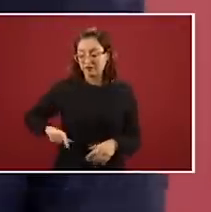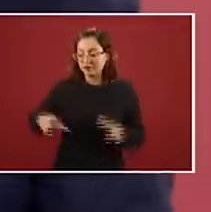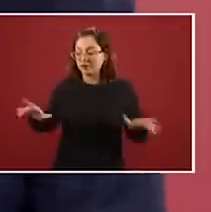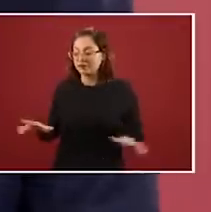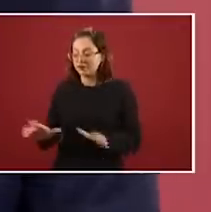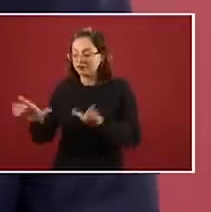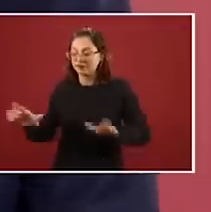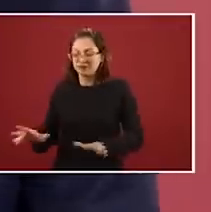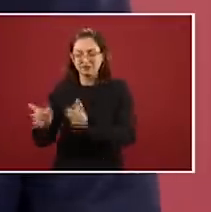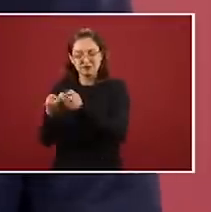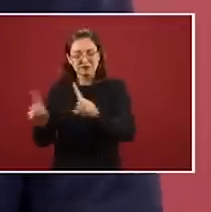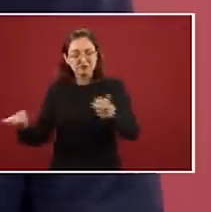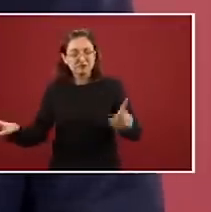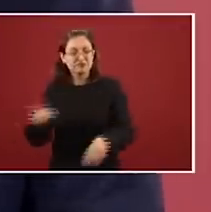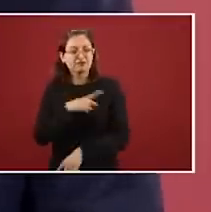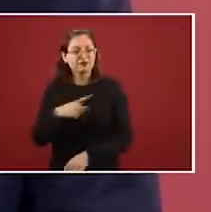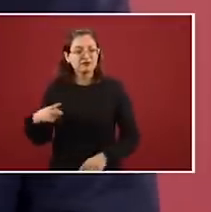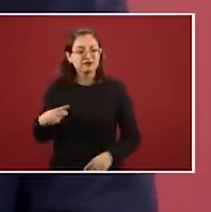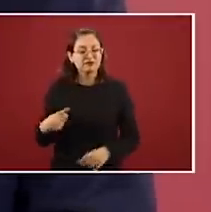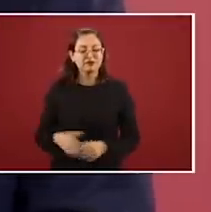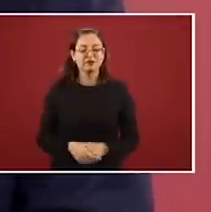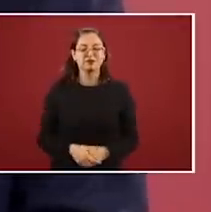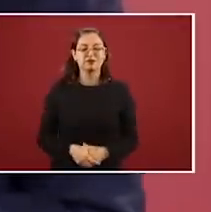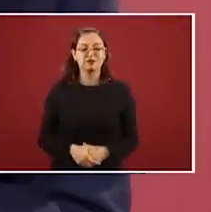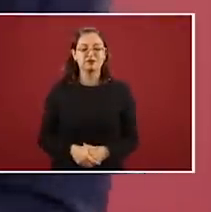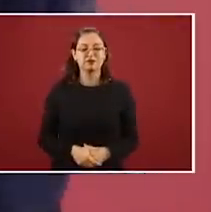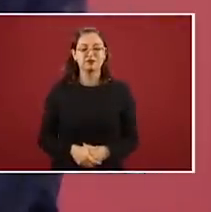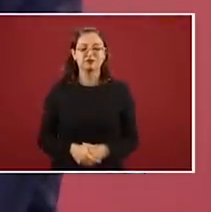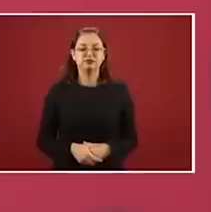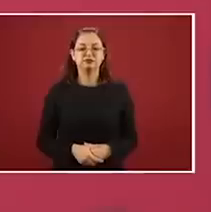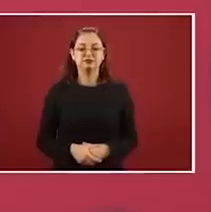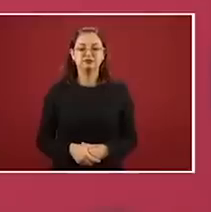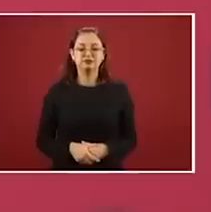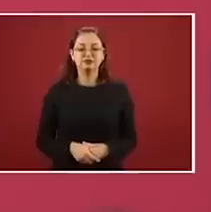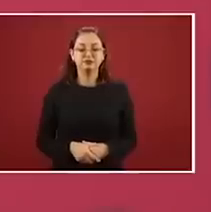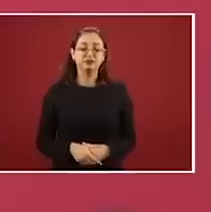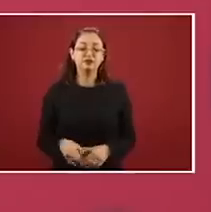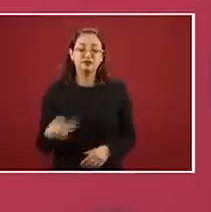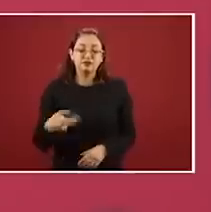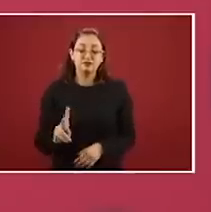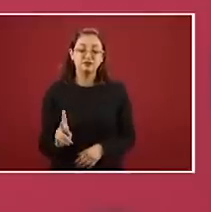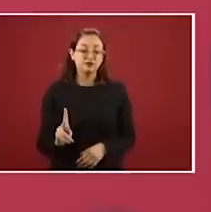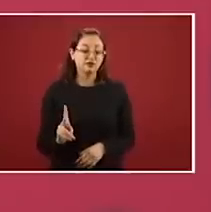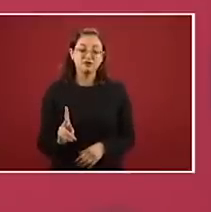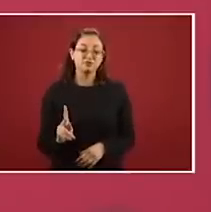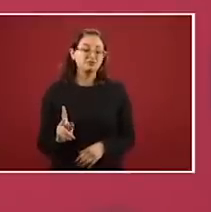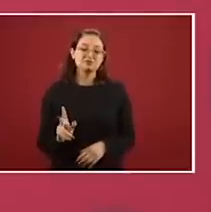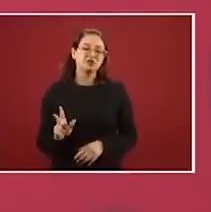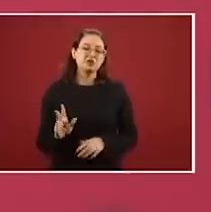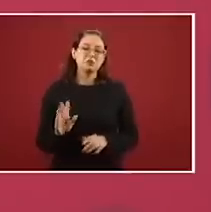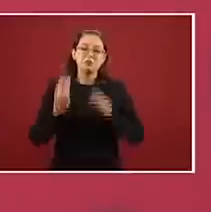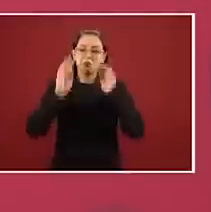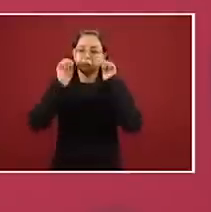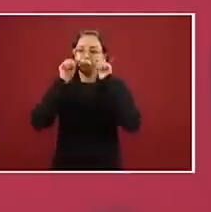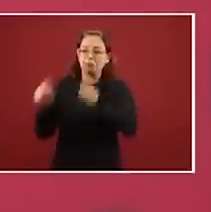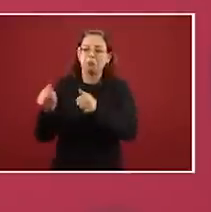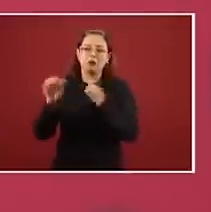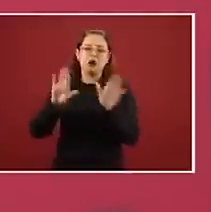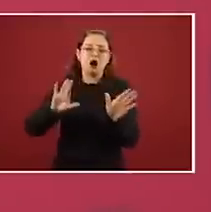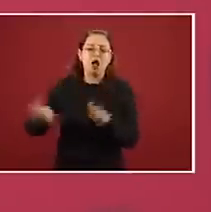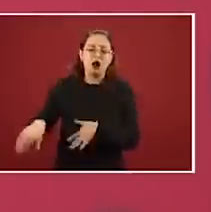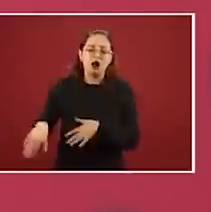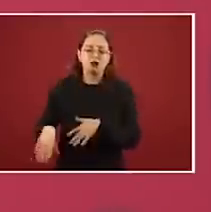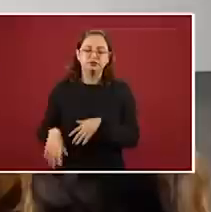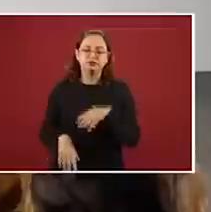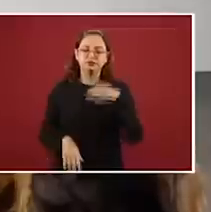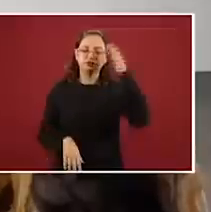el desarrollo. Sí. Pero todo eso estaba empolvado, se había